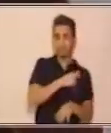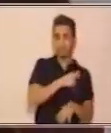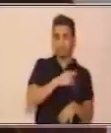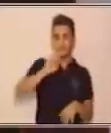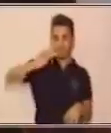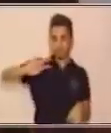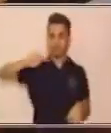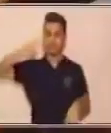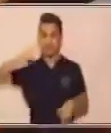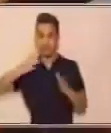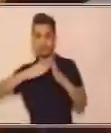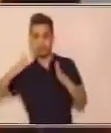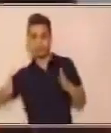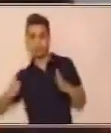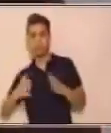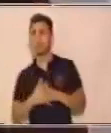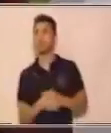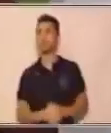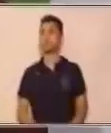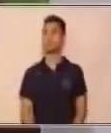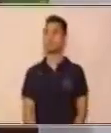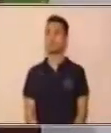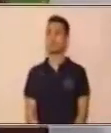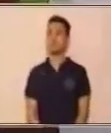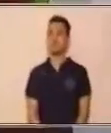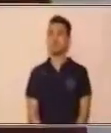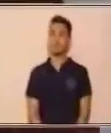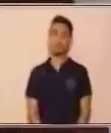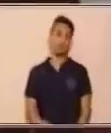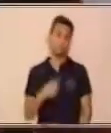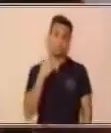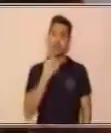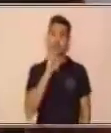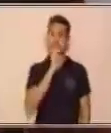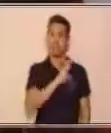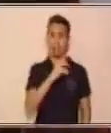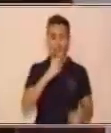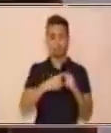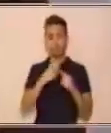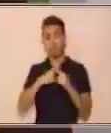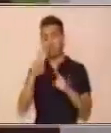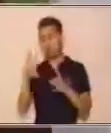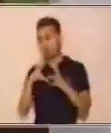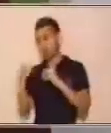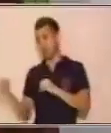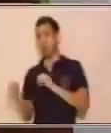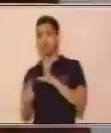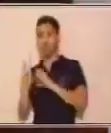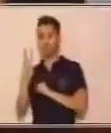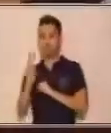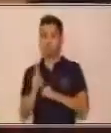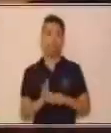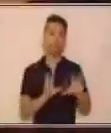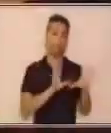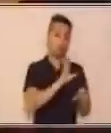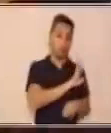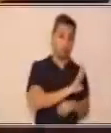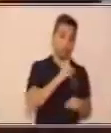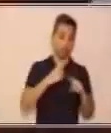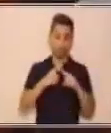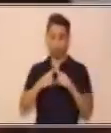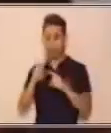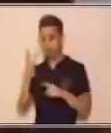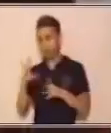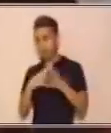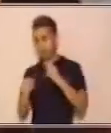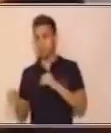es 4/3. Multiplicamos 3 por 4 y nos va a dar 12, y 4 por 3, 12,